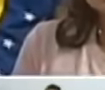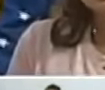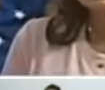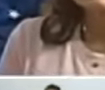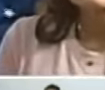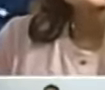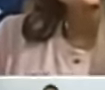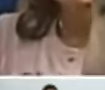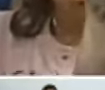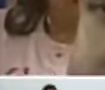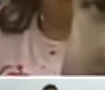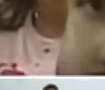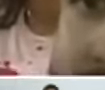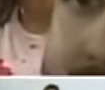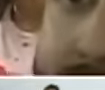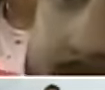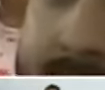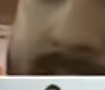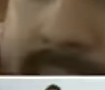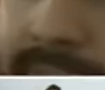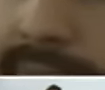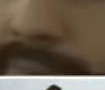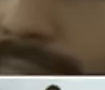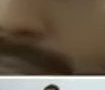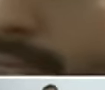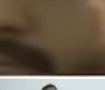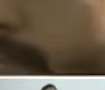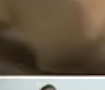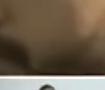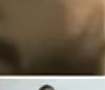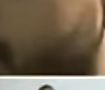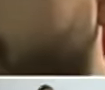autoridades del Poder Electoral,